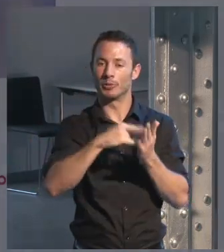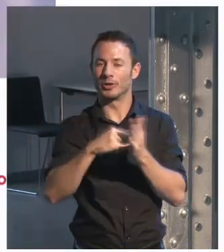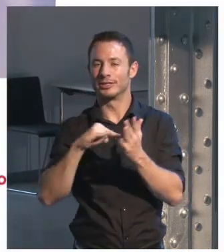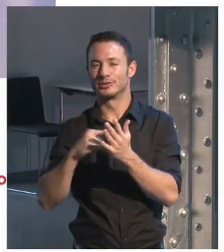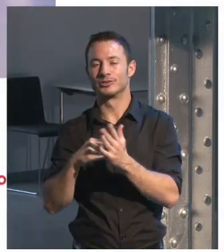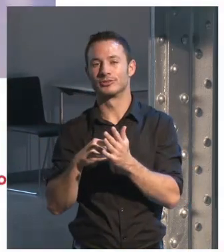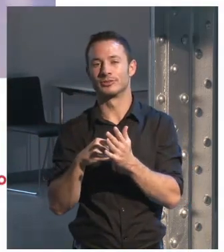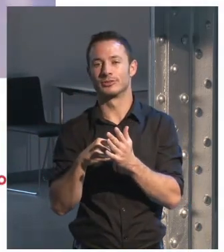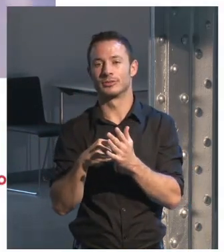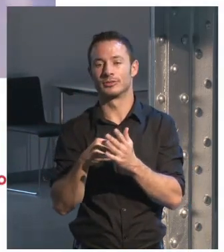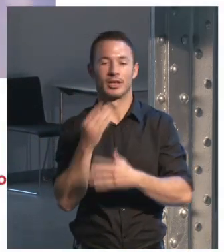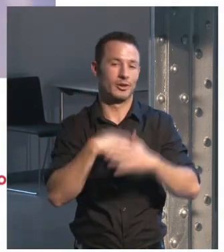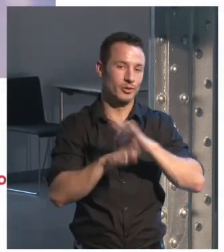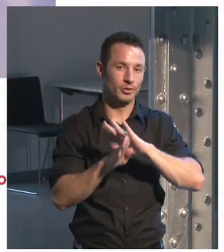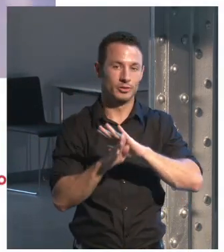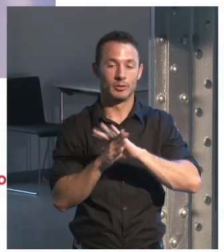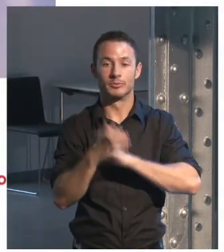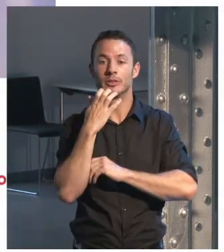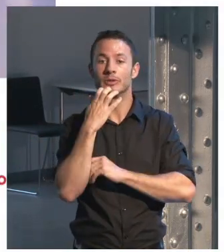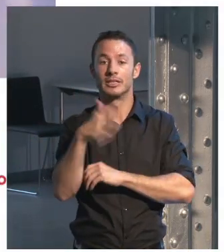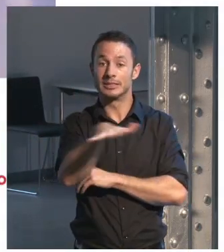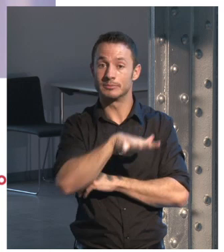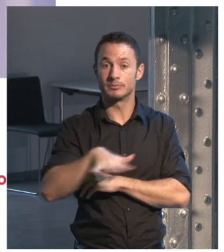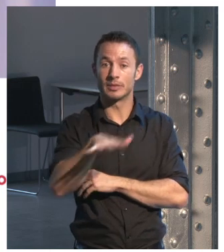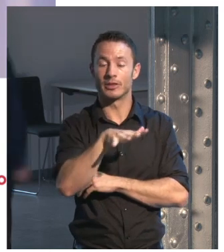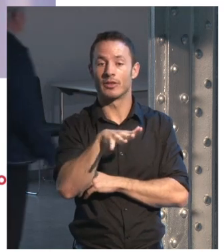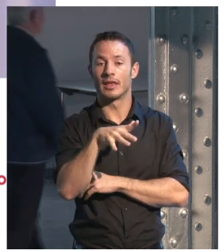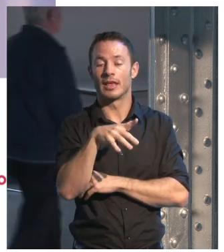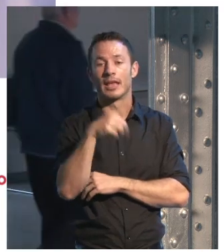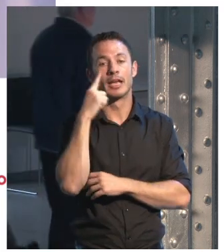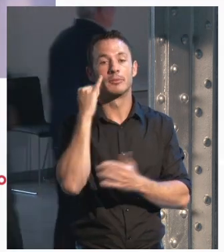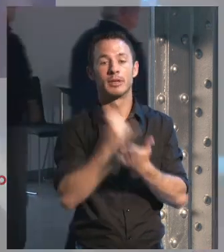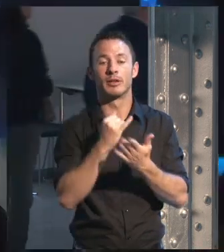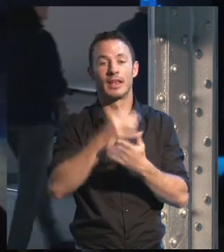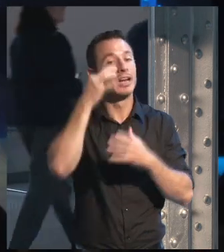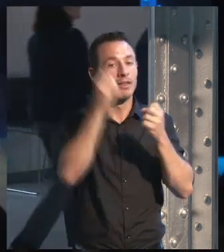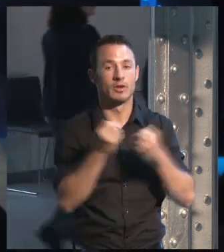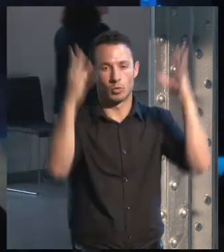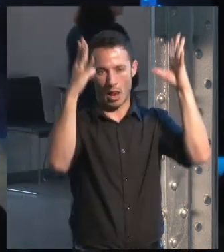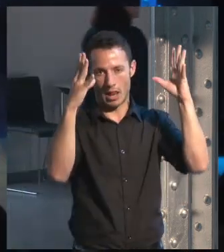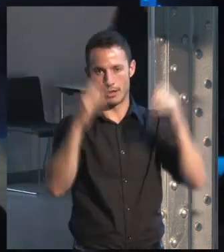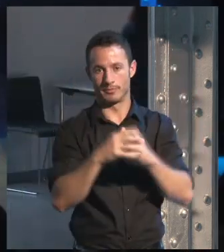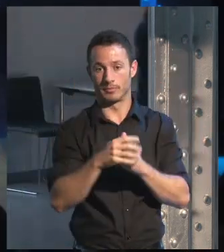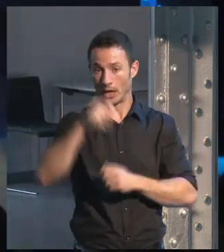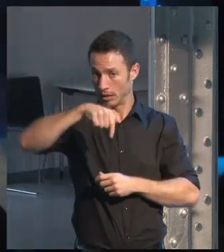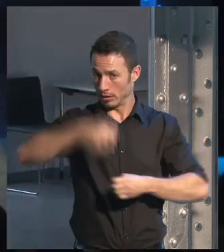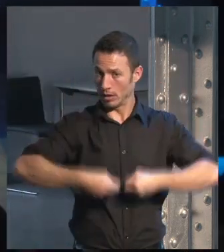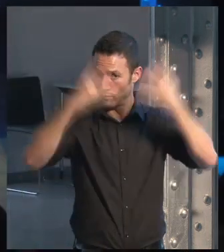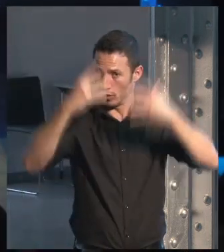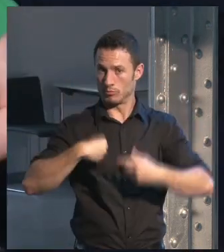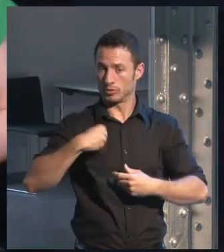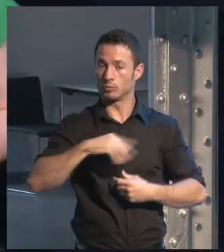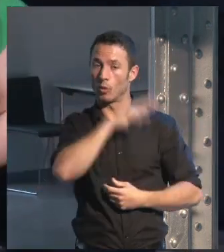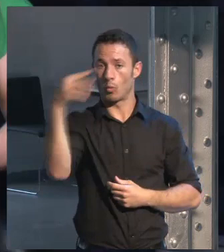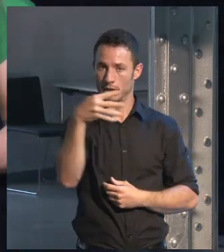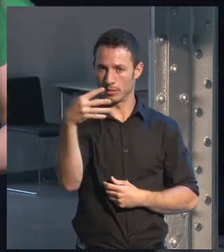que seguimos adelante. El espacio de experimentación de realidad virtual, que está situado en este mismo edificio, en la